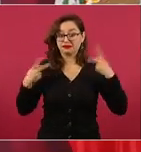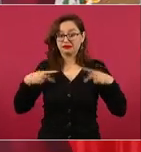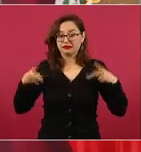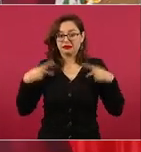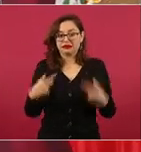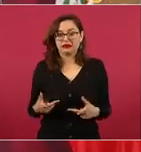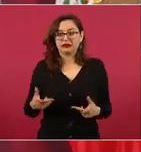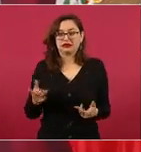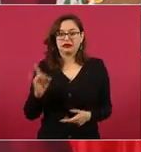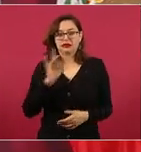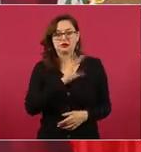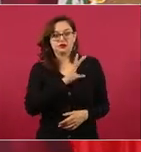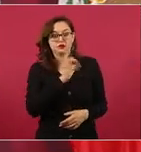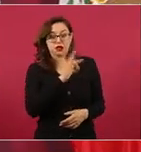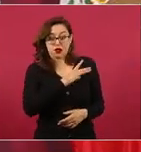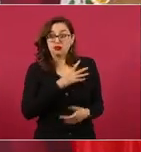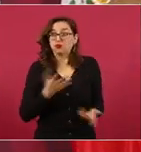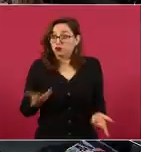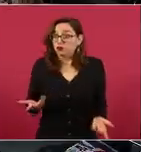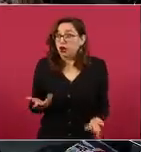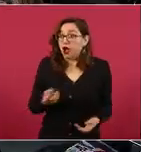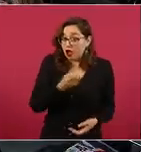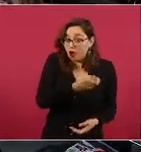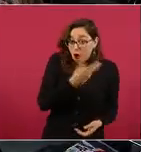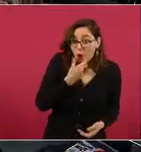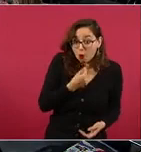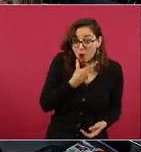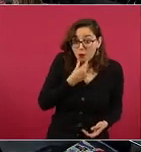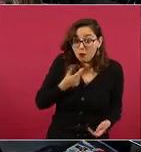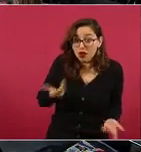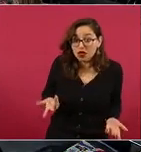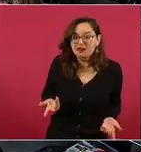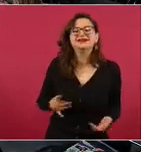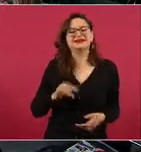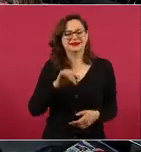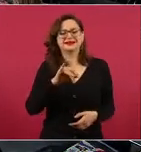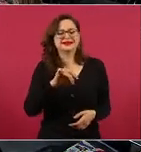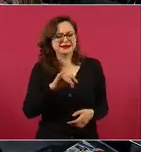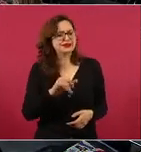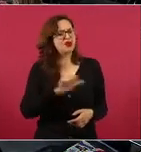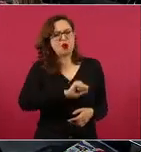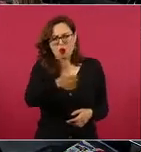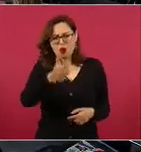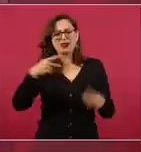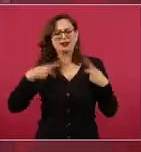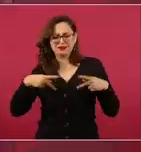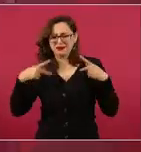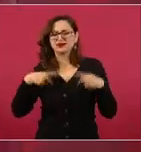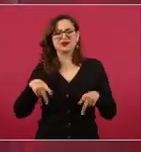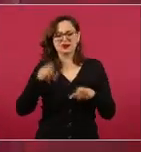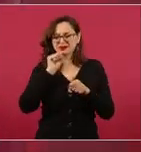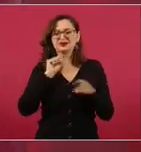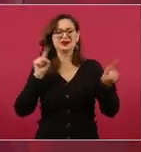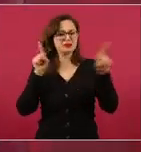miedo. Precisamente esta persona infundió el miedo. Y de todos los bandos,